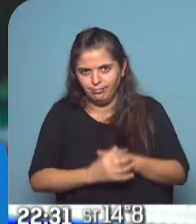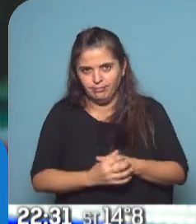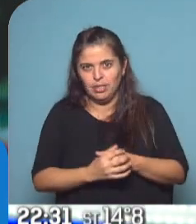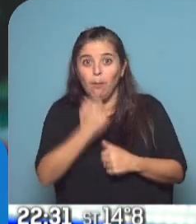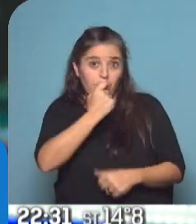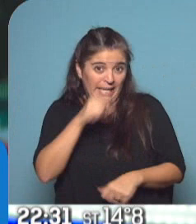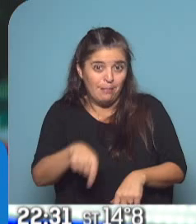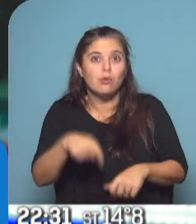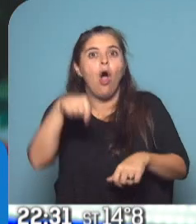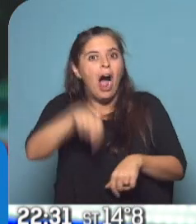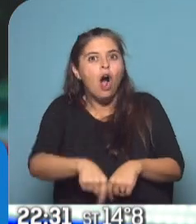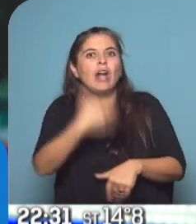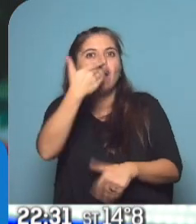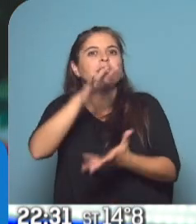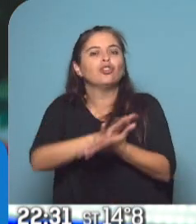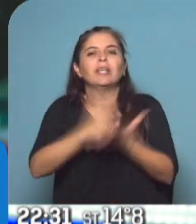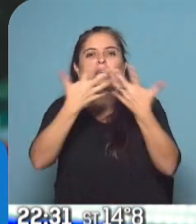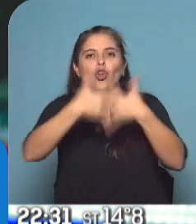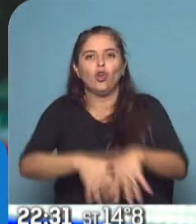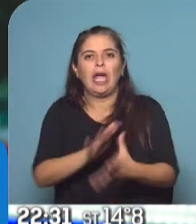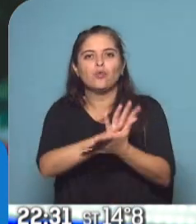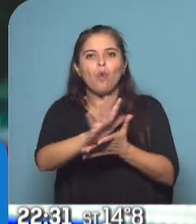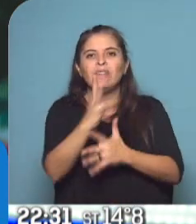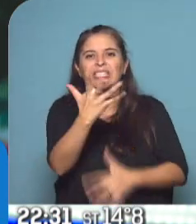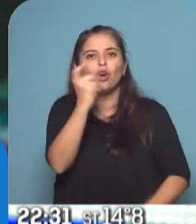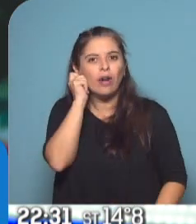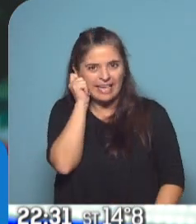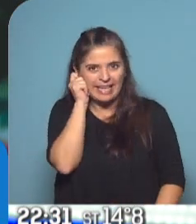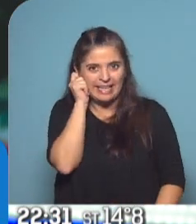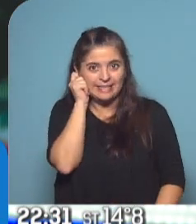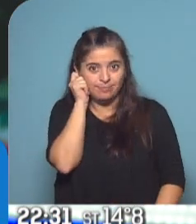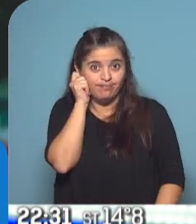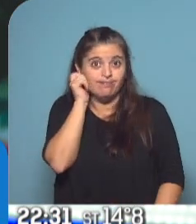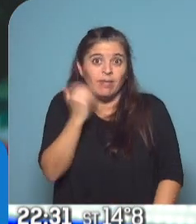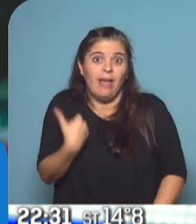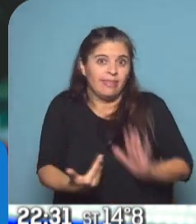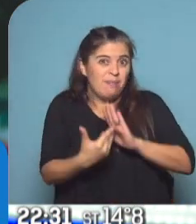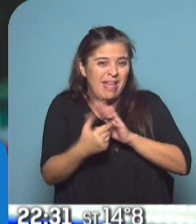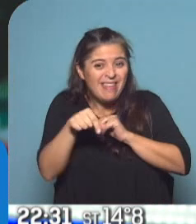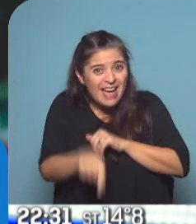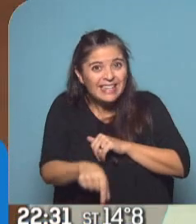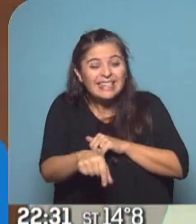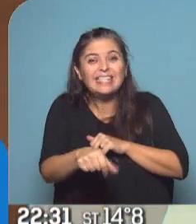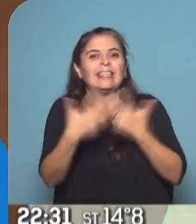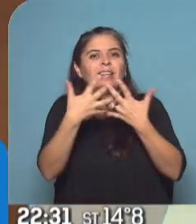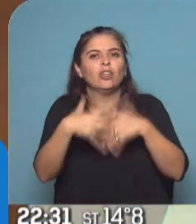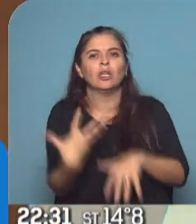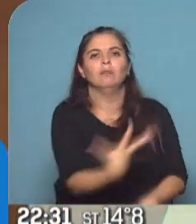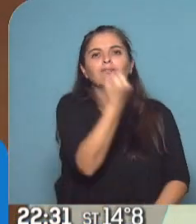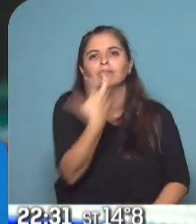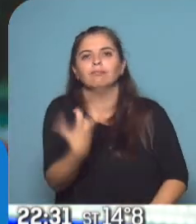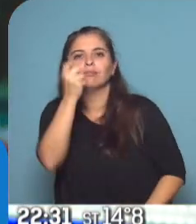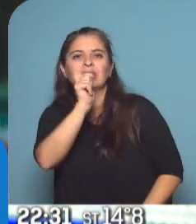son lo que va a determinar el potencial económico que tenga un país u otro a futuro eso por un lado y con